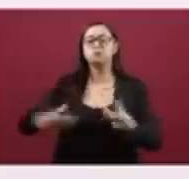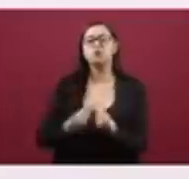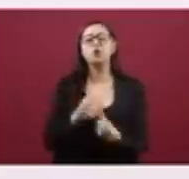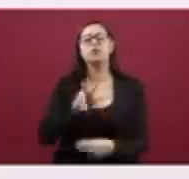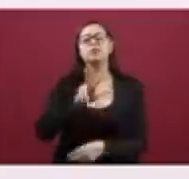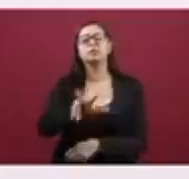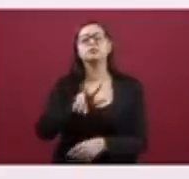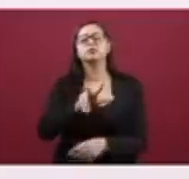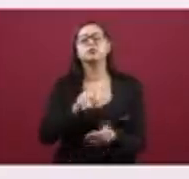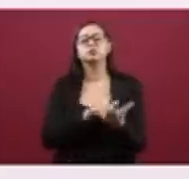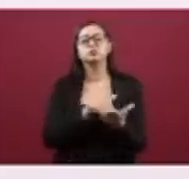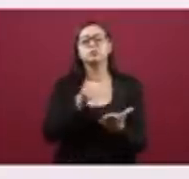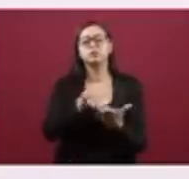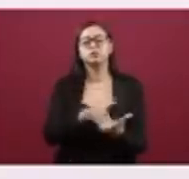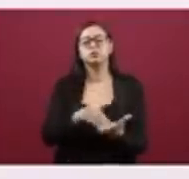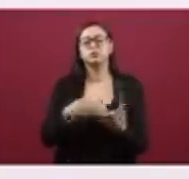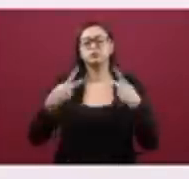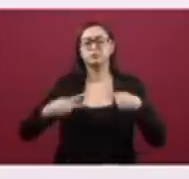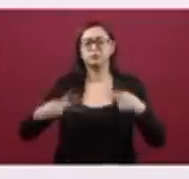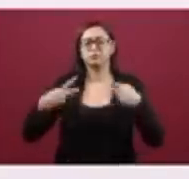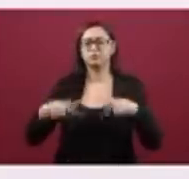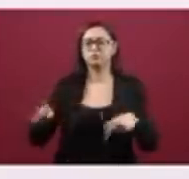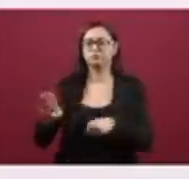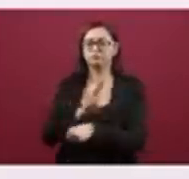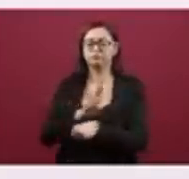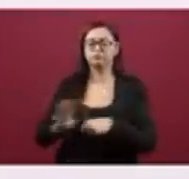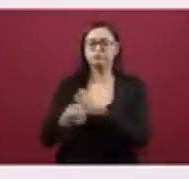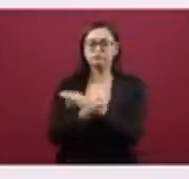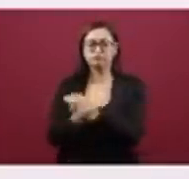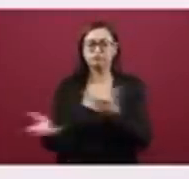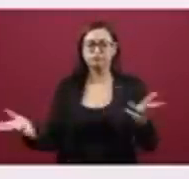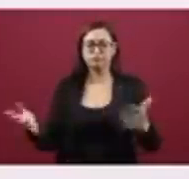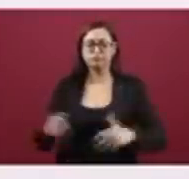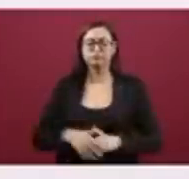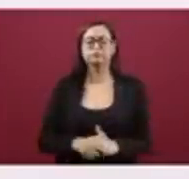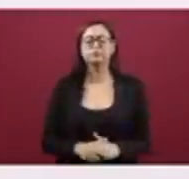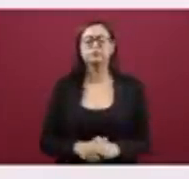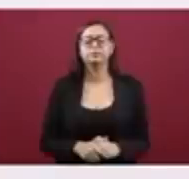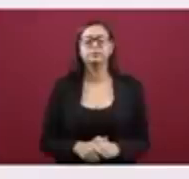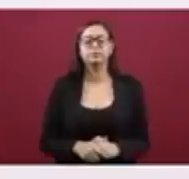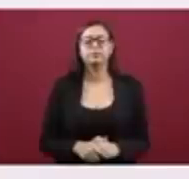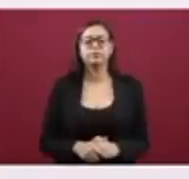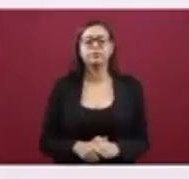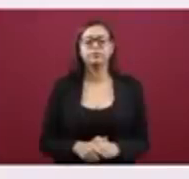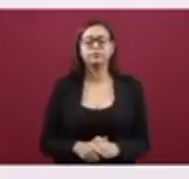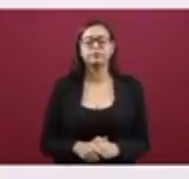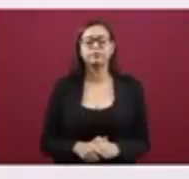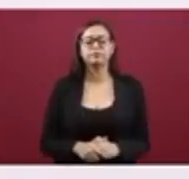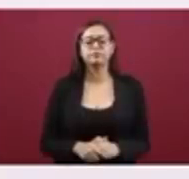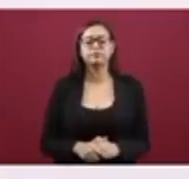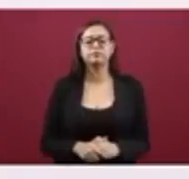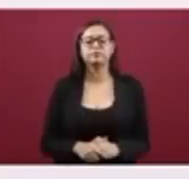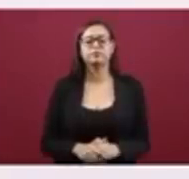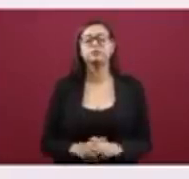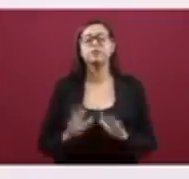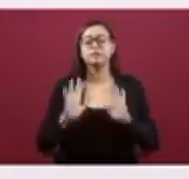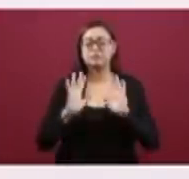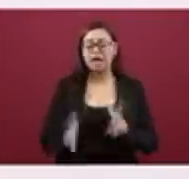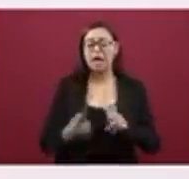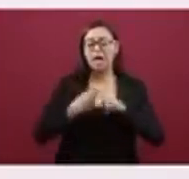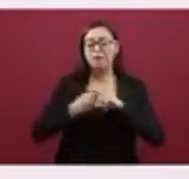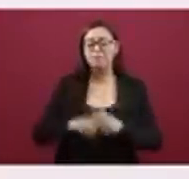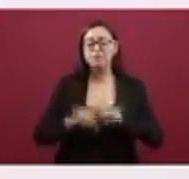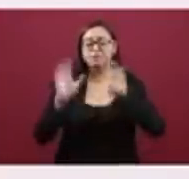18 millones de beneficiarios ya están trabajando como aprendices 82